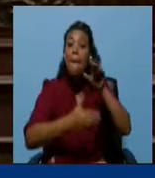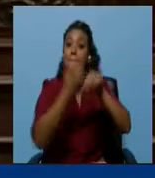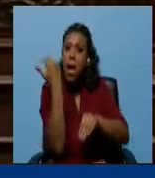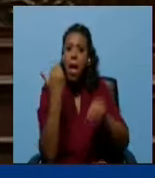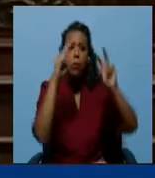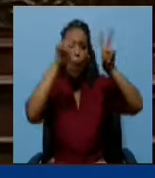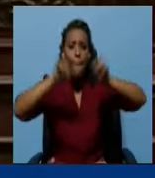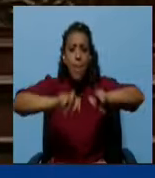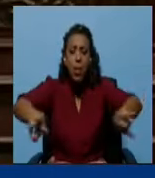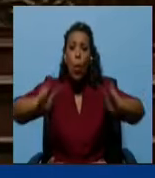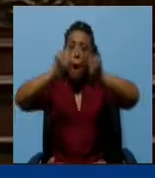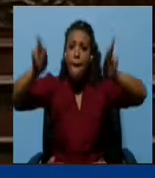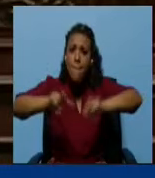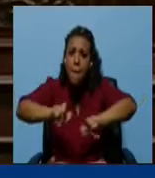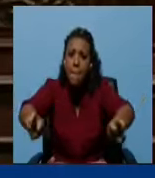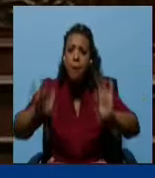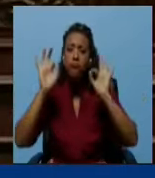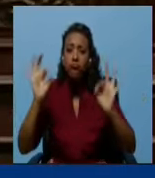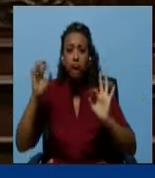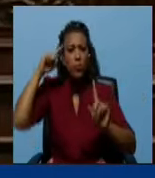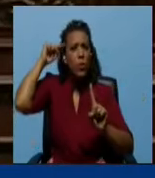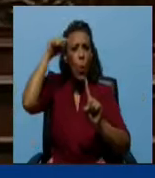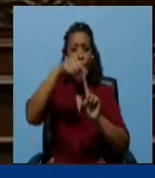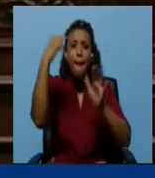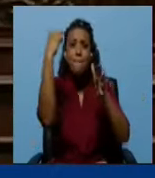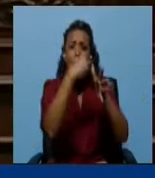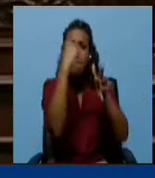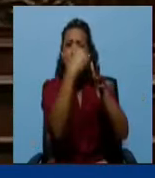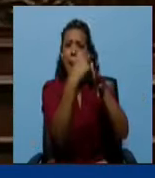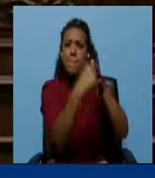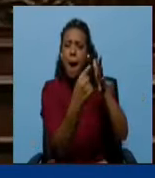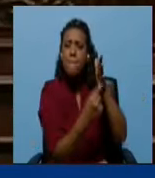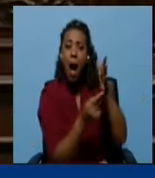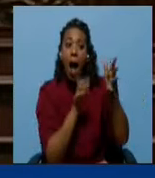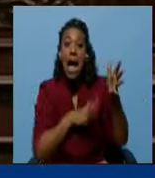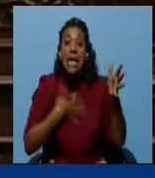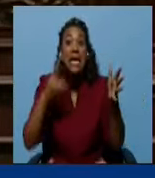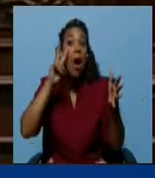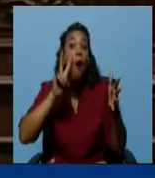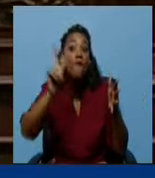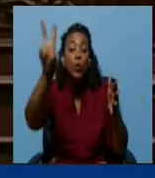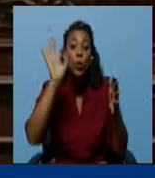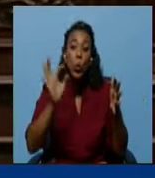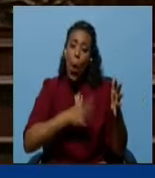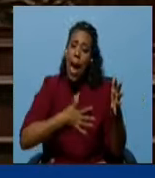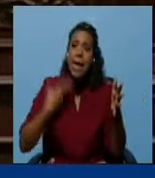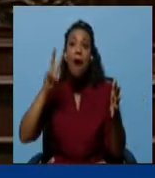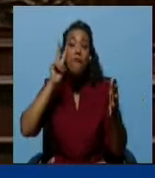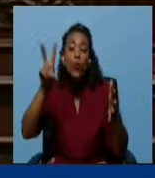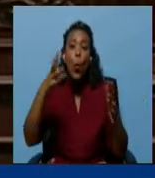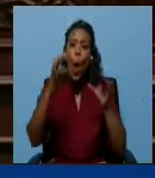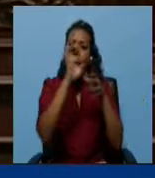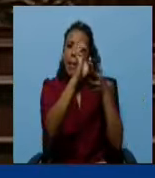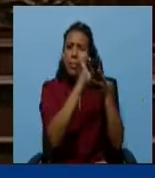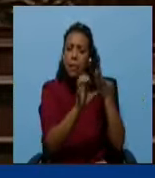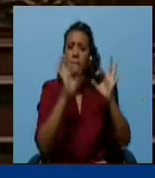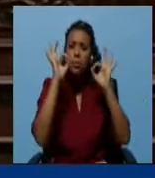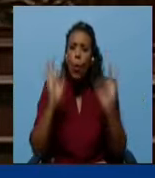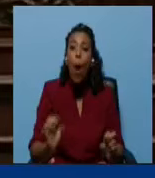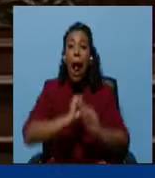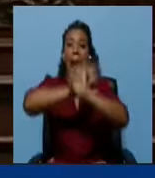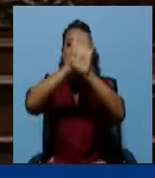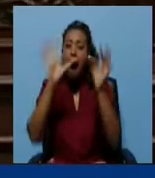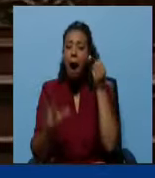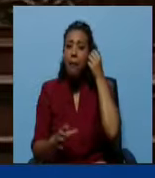metodológico, aterricemos la visión programática, la visión estratégica, la